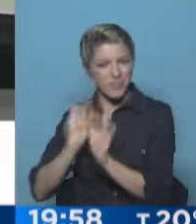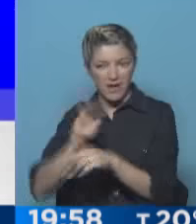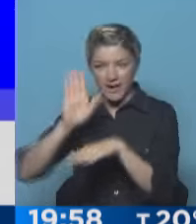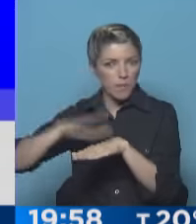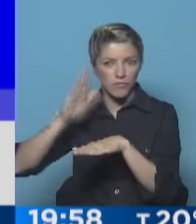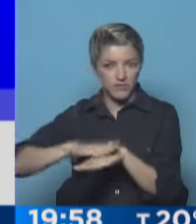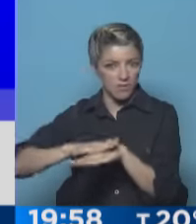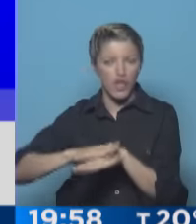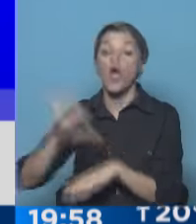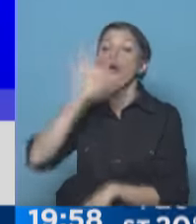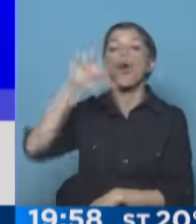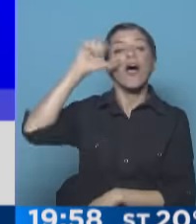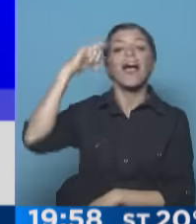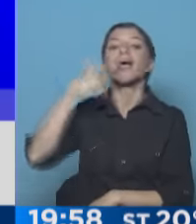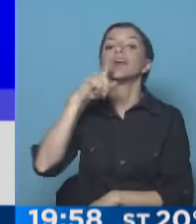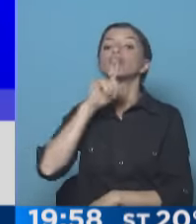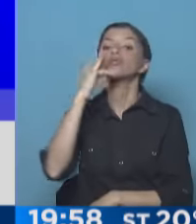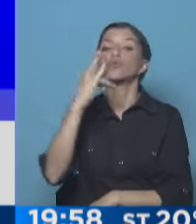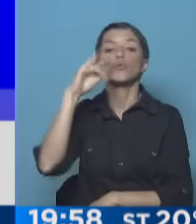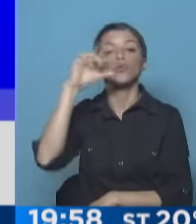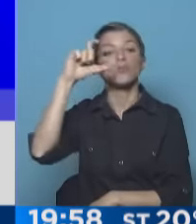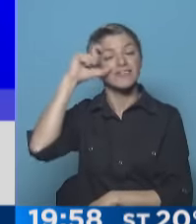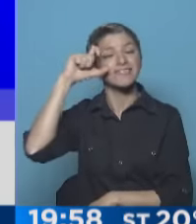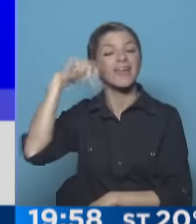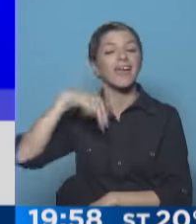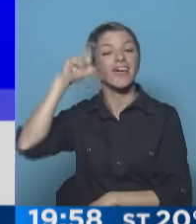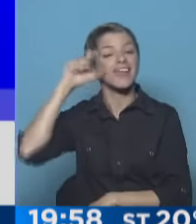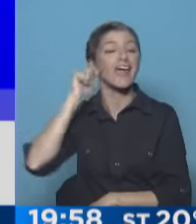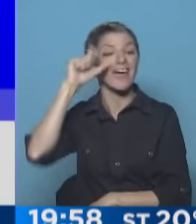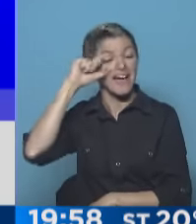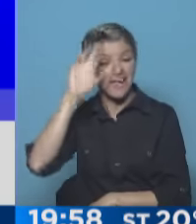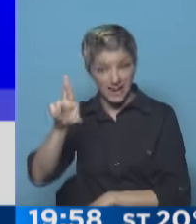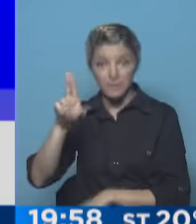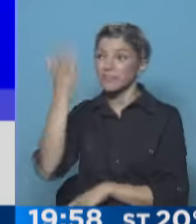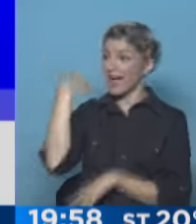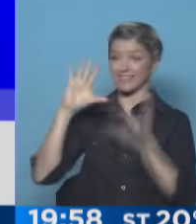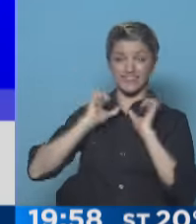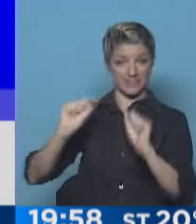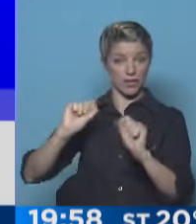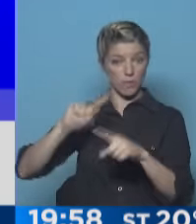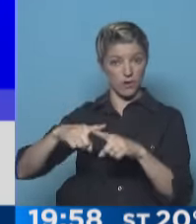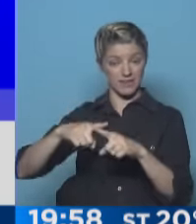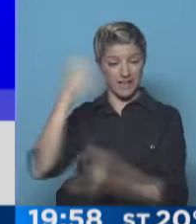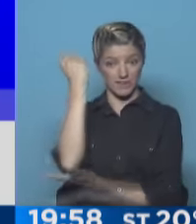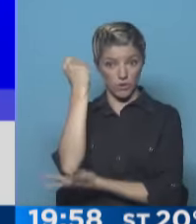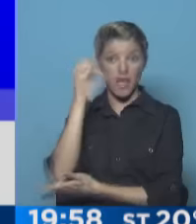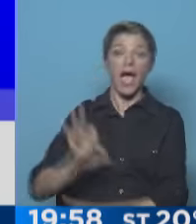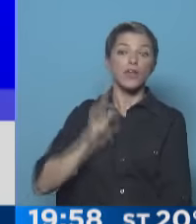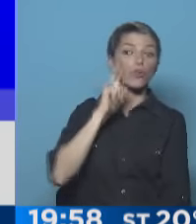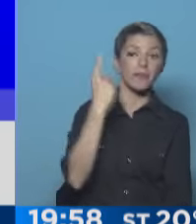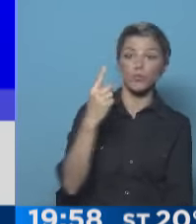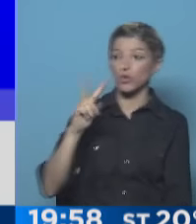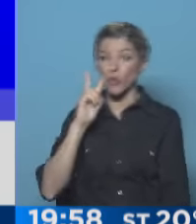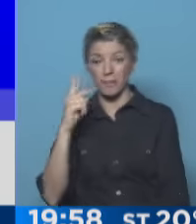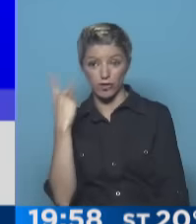est sener que es otro de los que se habla como el equipo económico fue secretario de política económic en el año 2001 2002